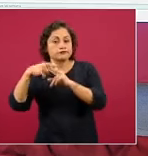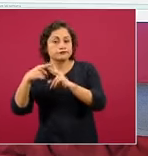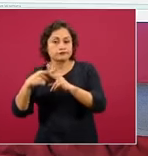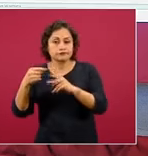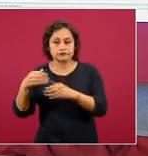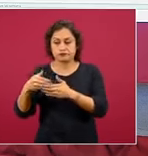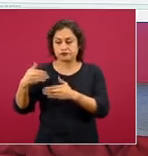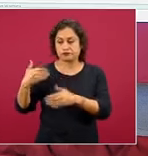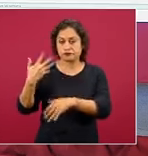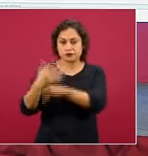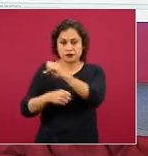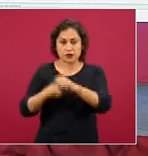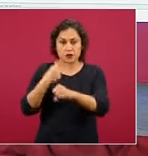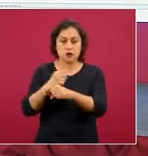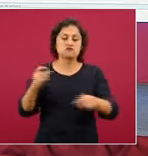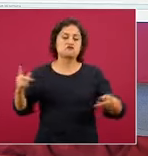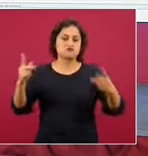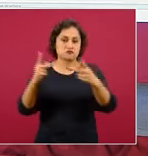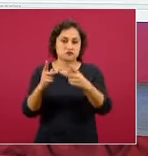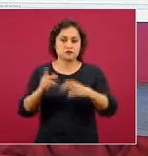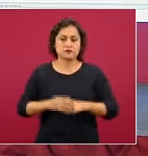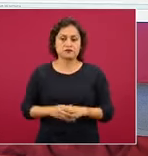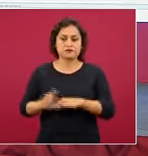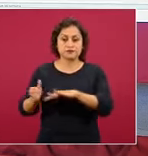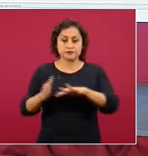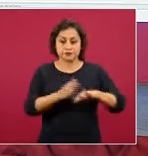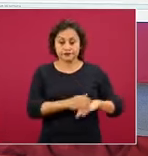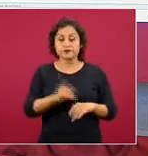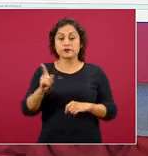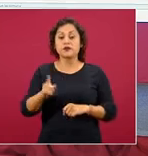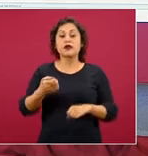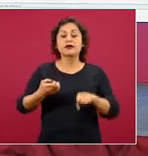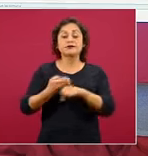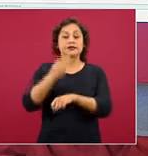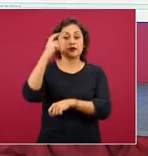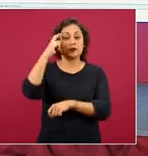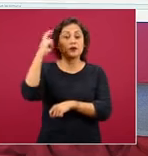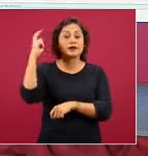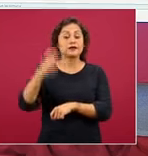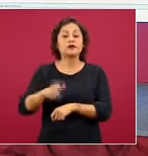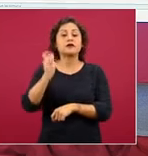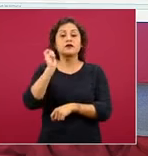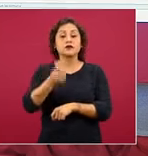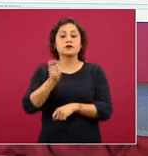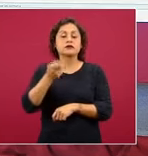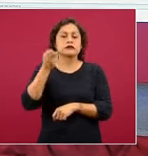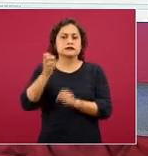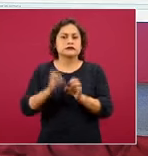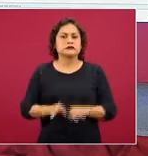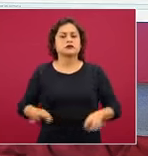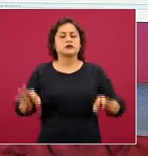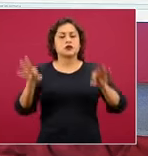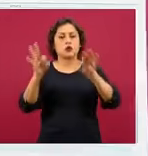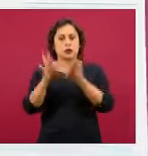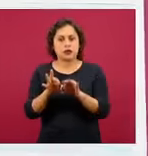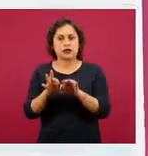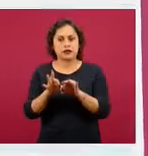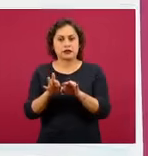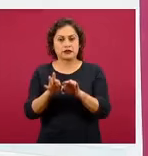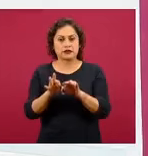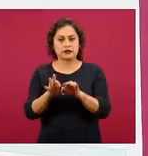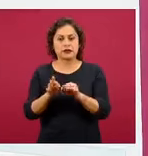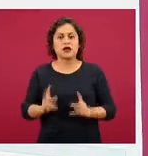favor. Estado de Hidalgo. El estado de Hidalgo también tuvo un ascenso importante hasta la